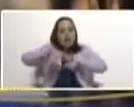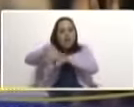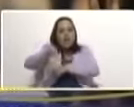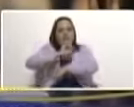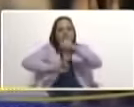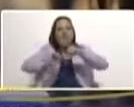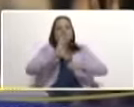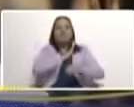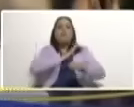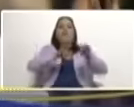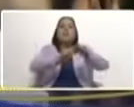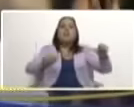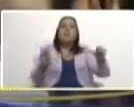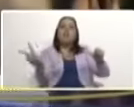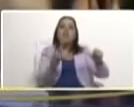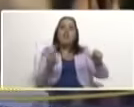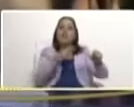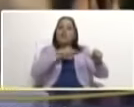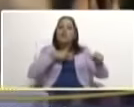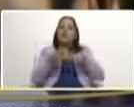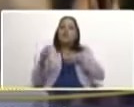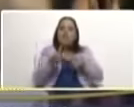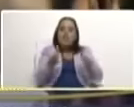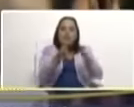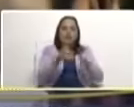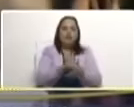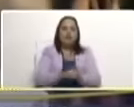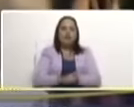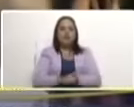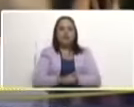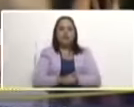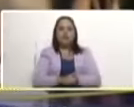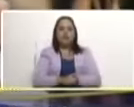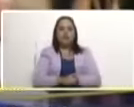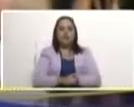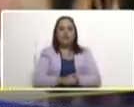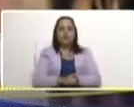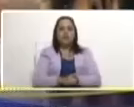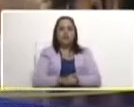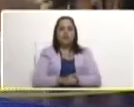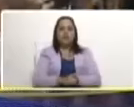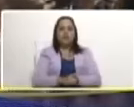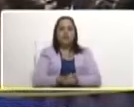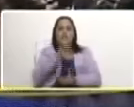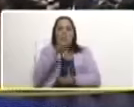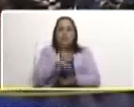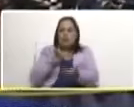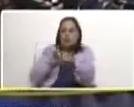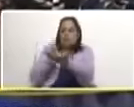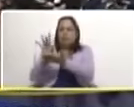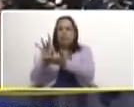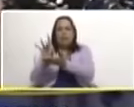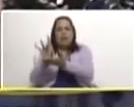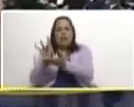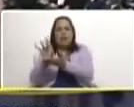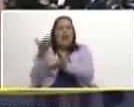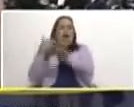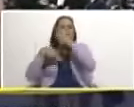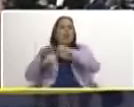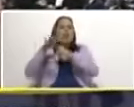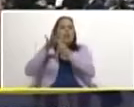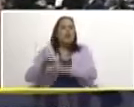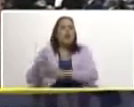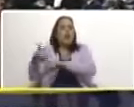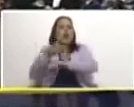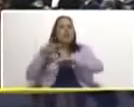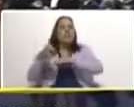nuestras tierras, de defender nuestros ríos y de repudiar al Imperio Británico con toda la fuerza de